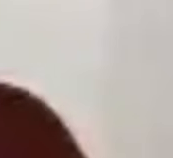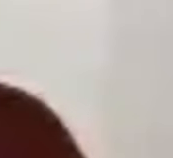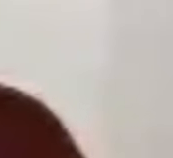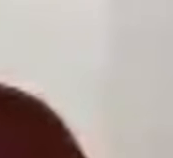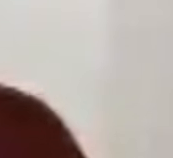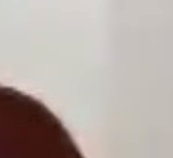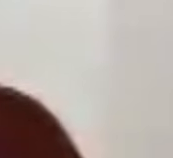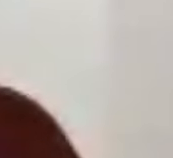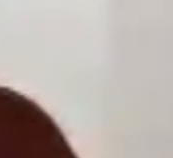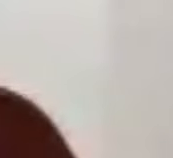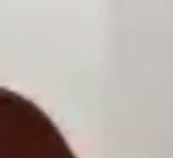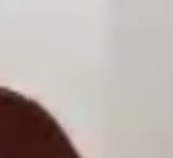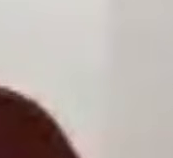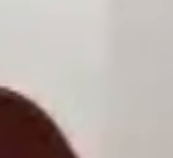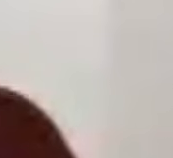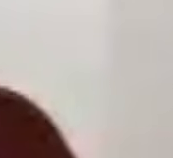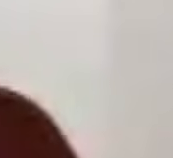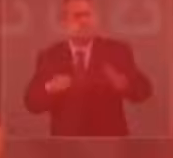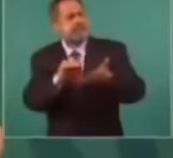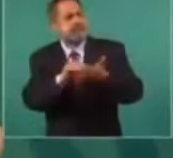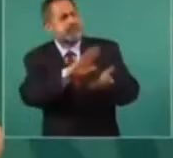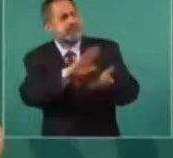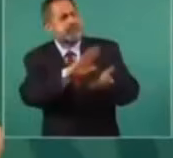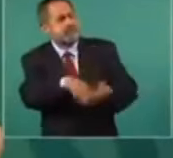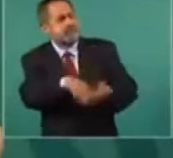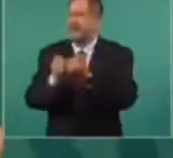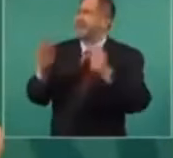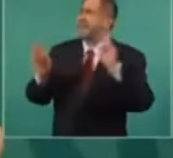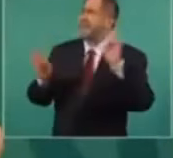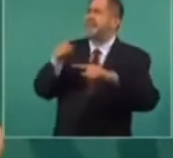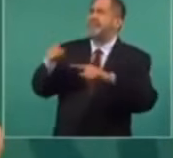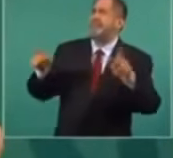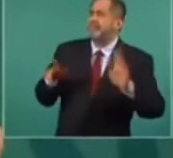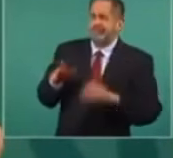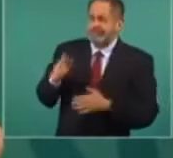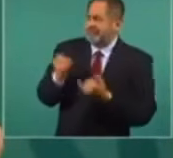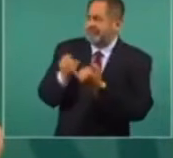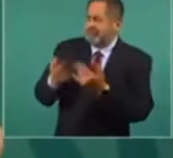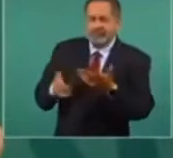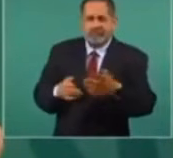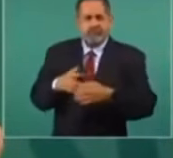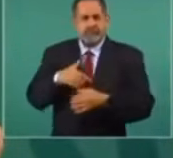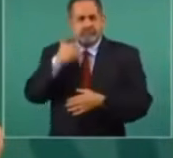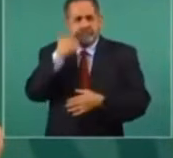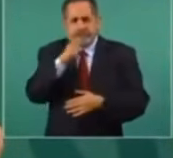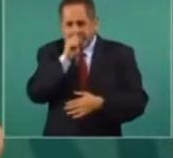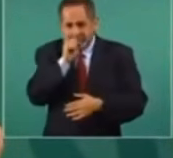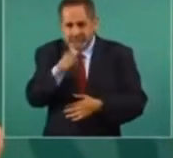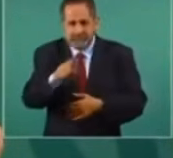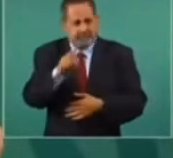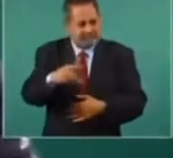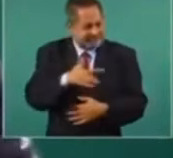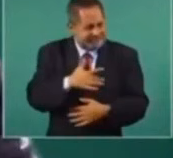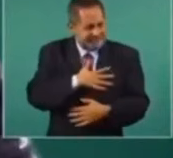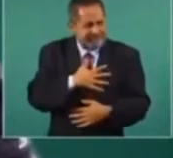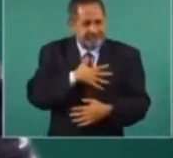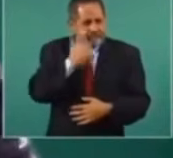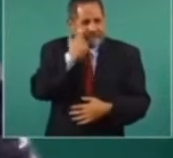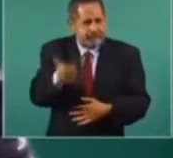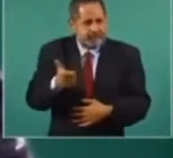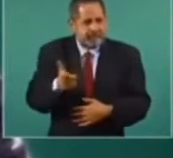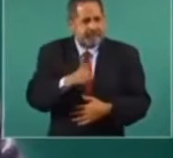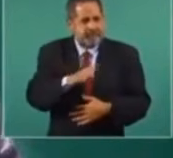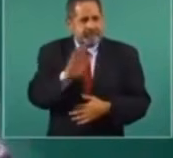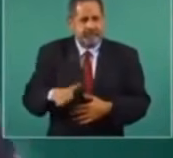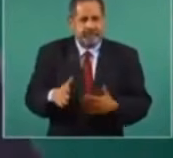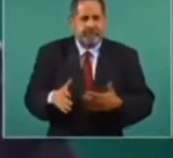los reporteros, los que preguntan, no pueden subir al podio de las conferencias mañaneras. Bueno, lo que hace Andrés Manuel ese